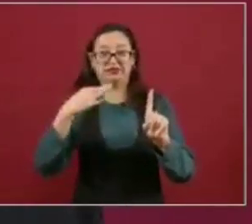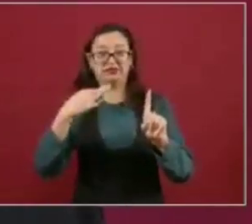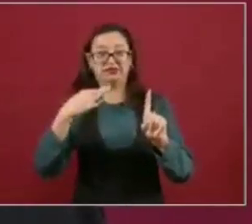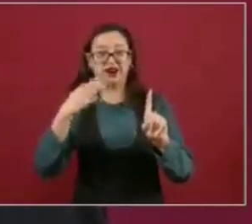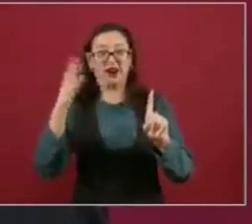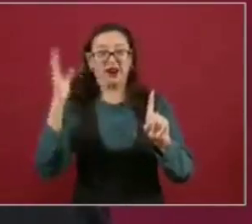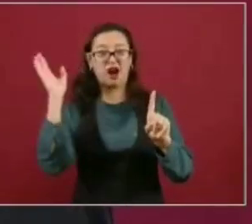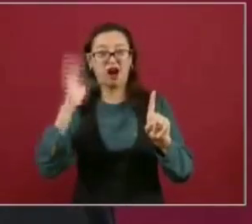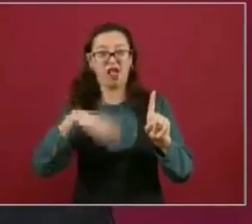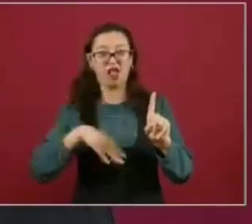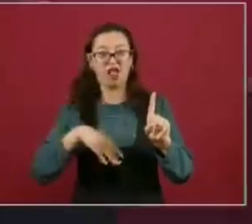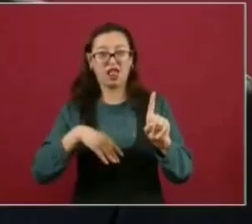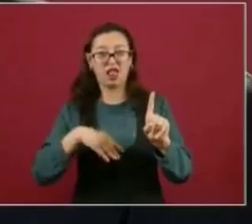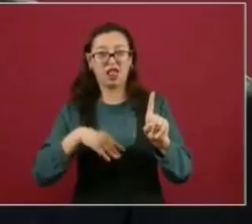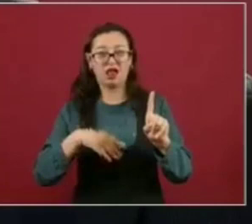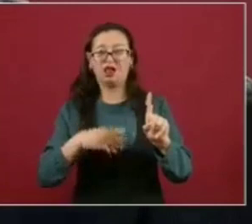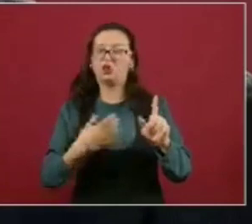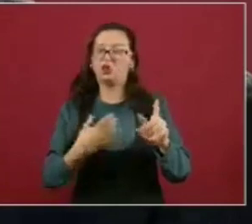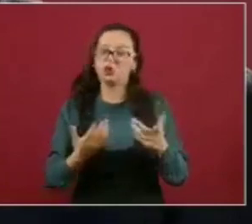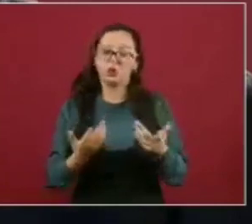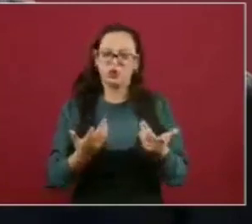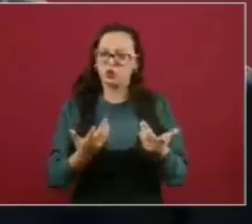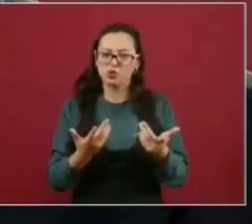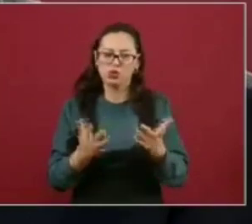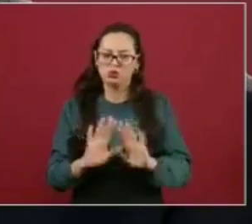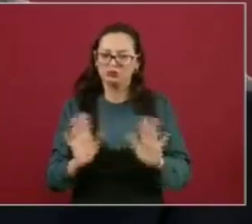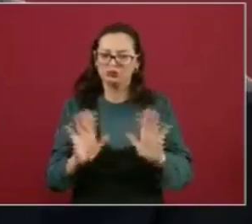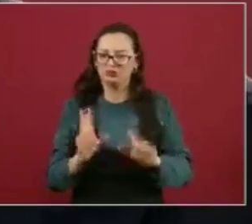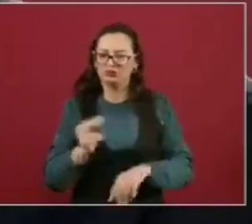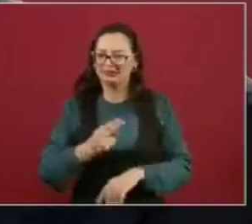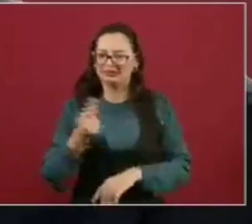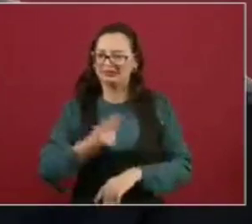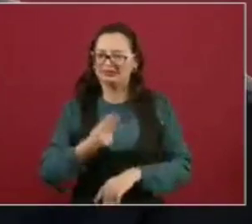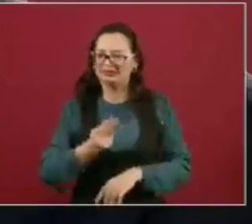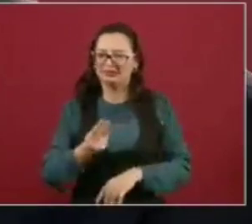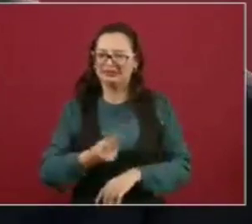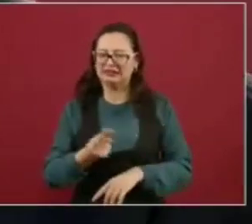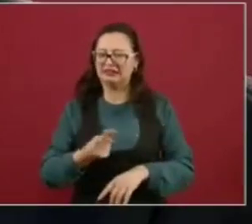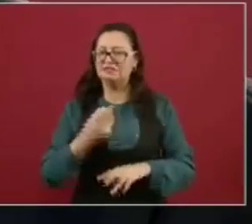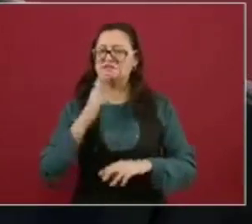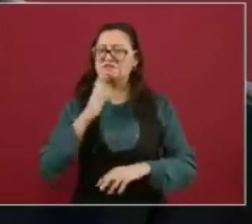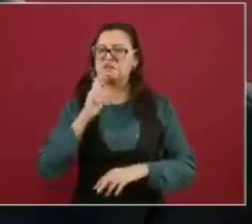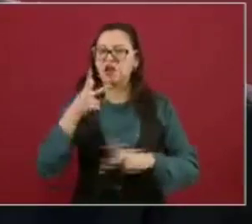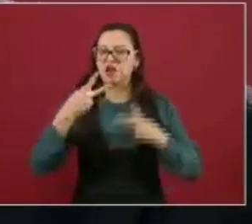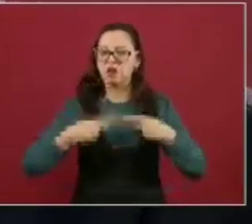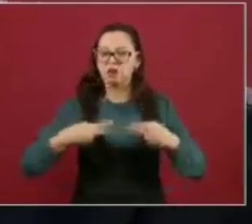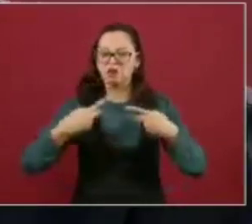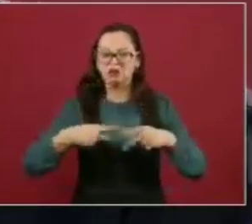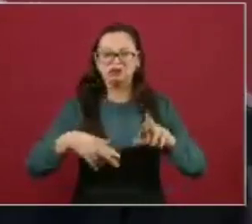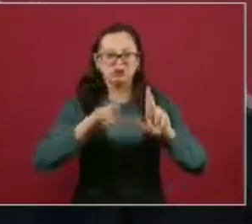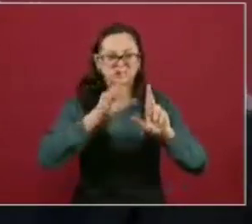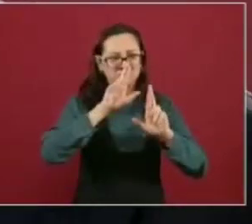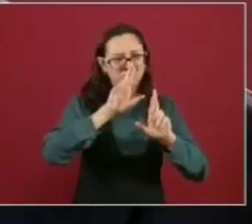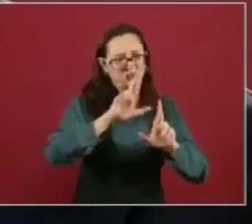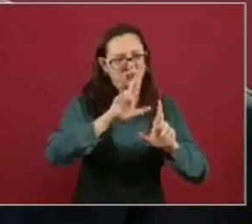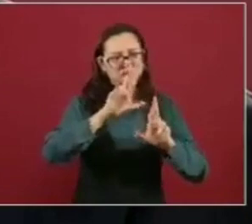expongan, que respeten a la gente, y hay que avisarles,